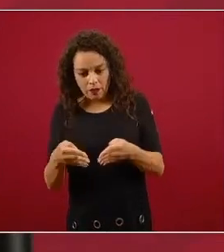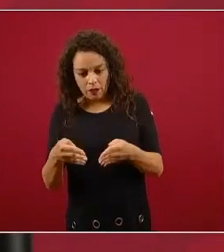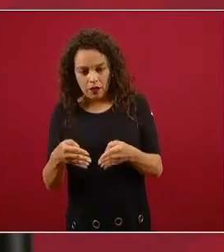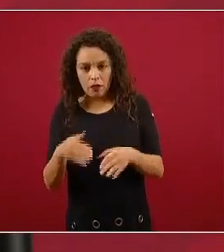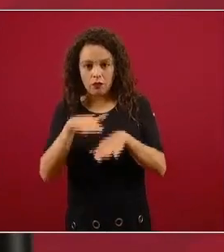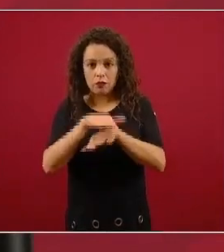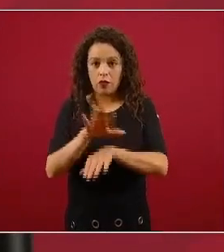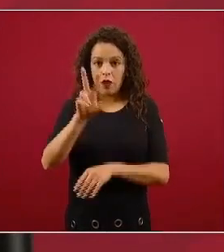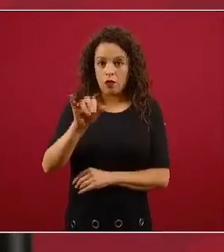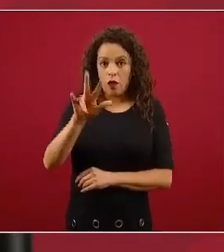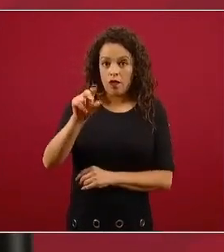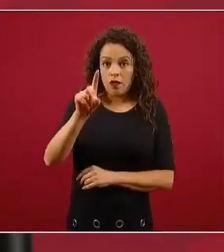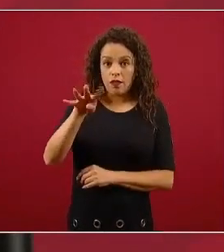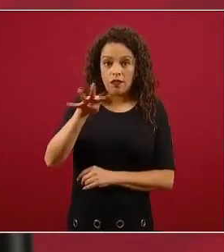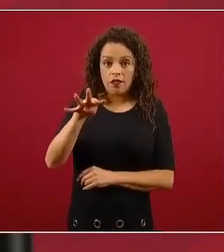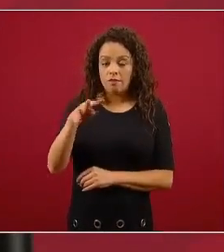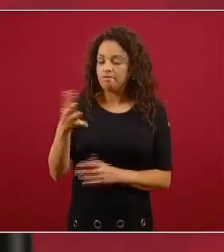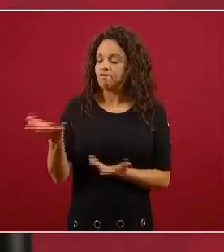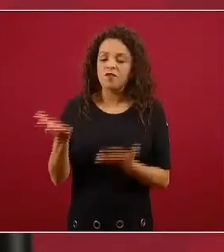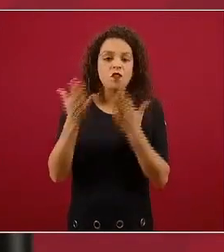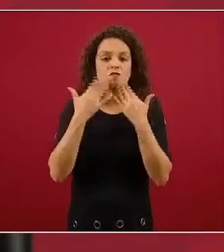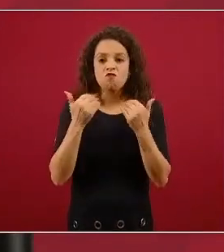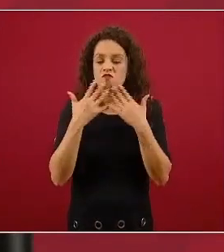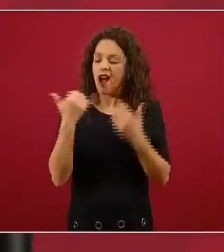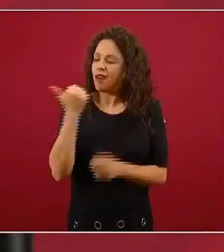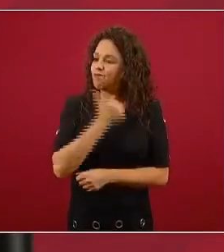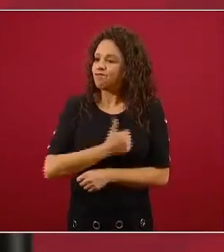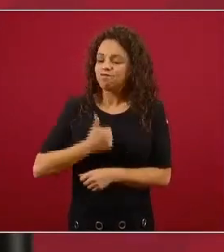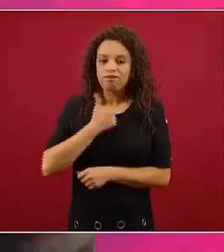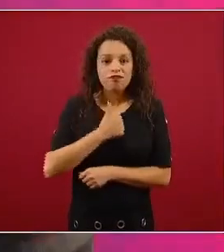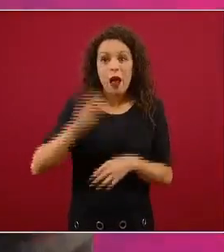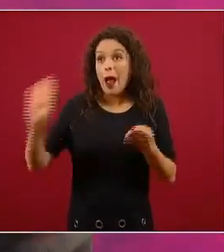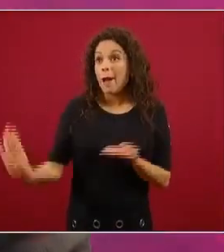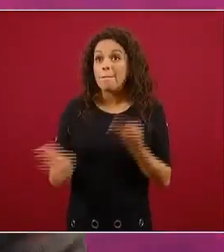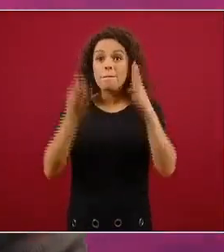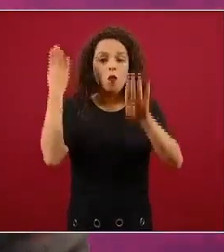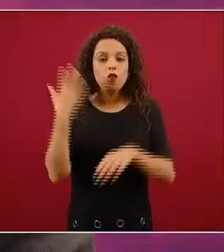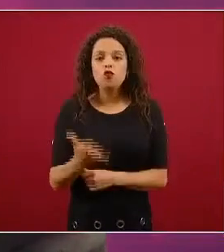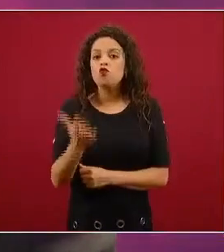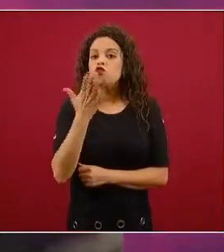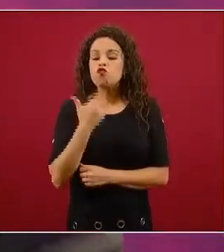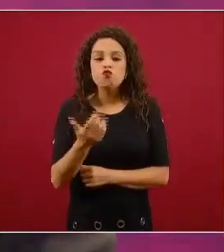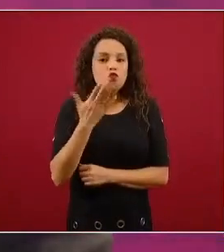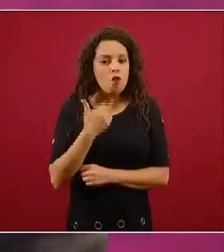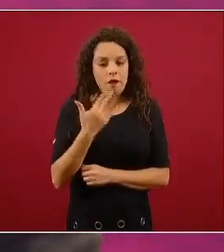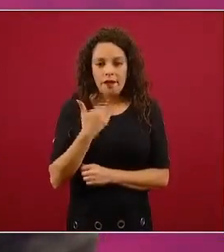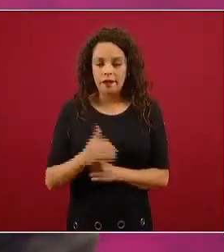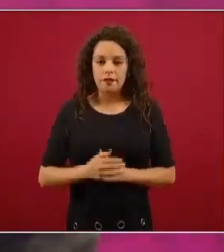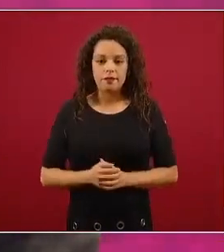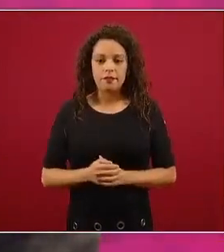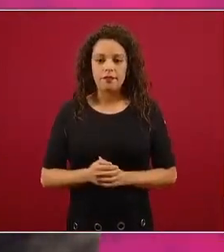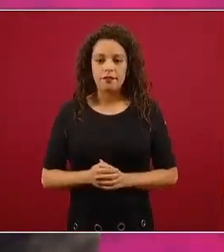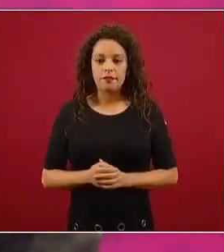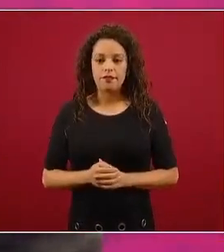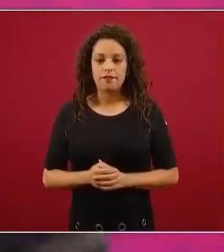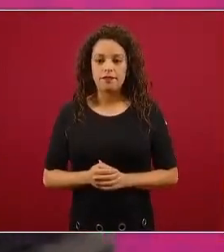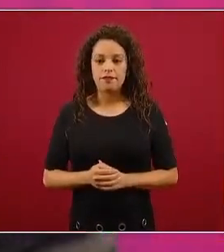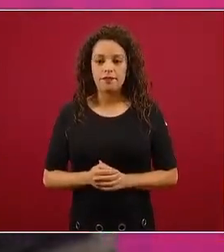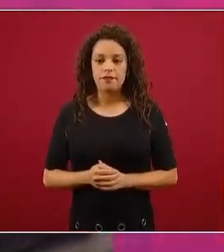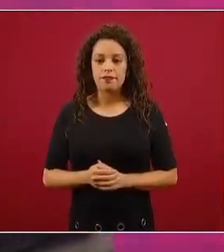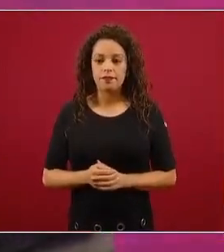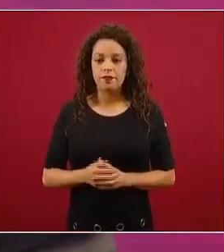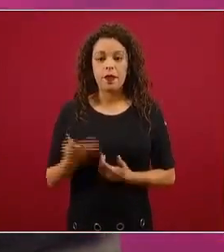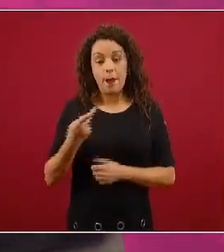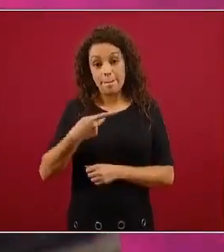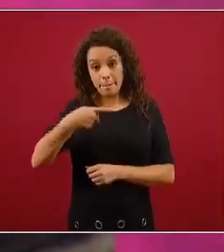19 desafortunadamente no existe en el mundo entero no existe sin embargo el manejo